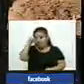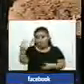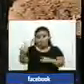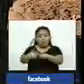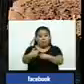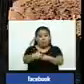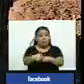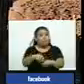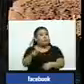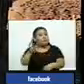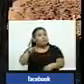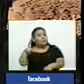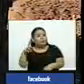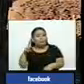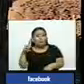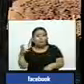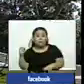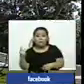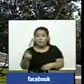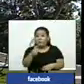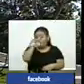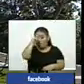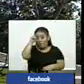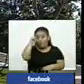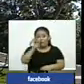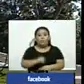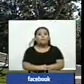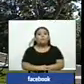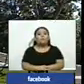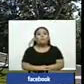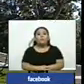y 300 fijos.